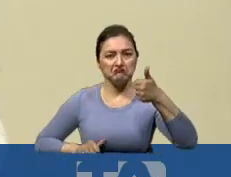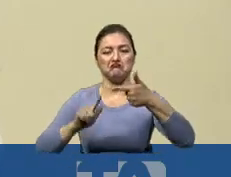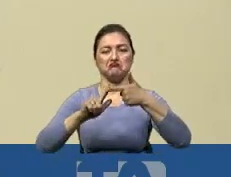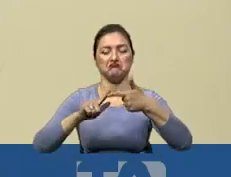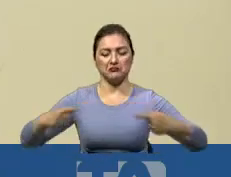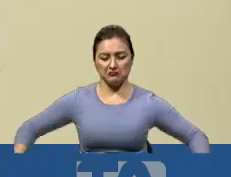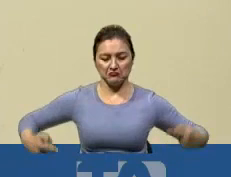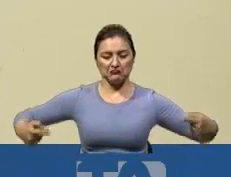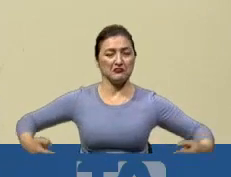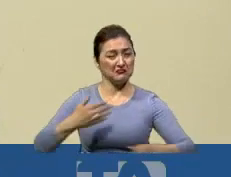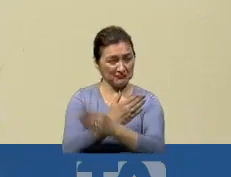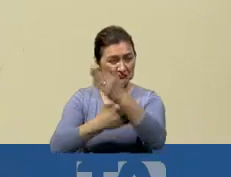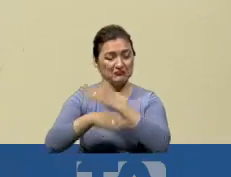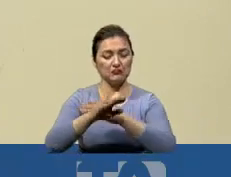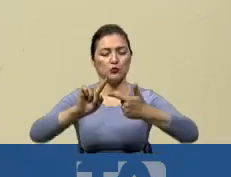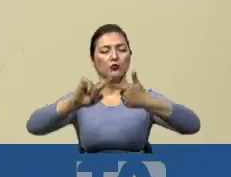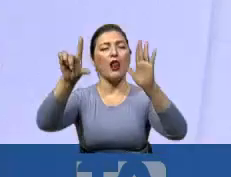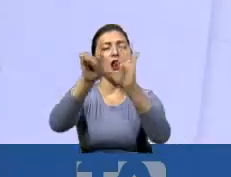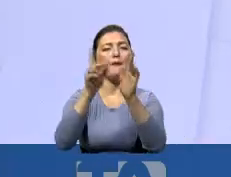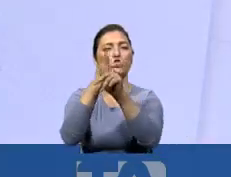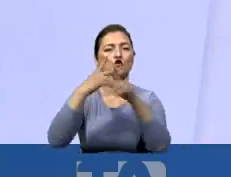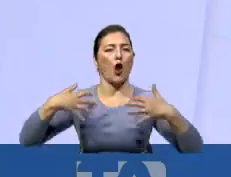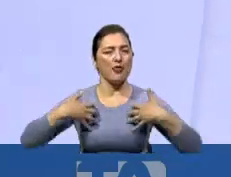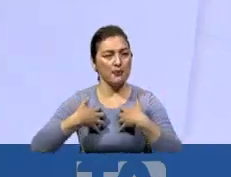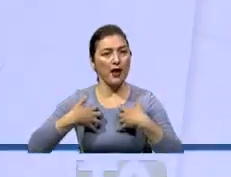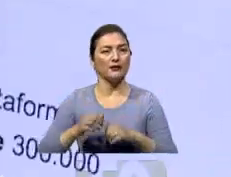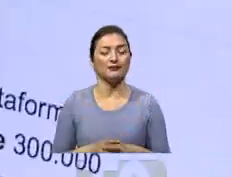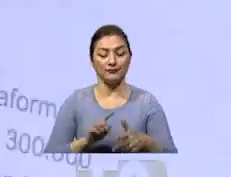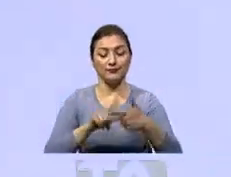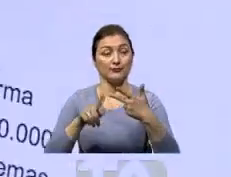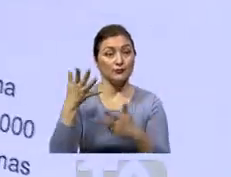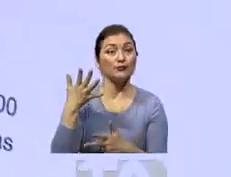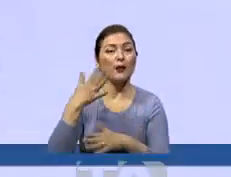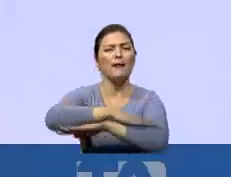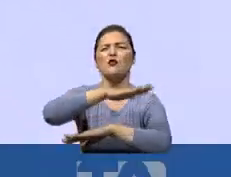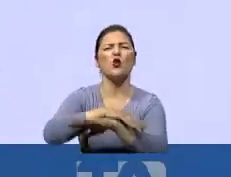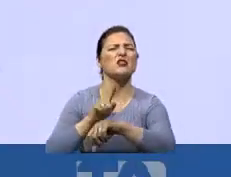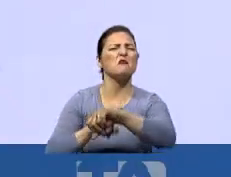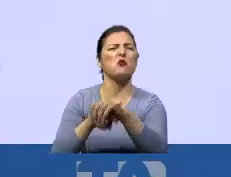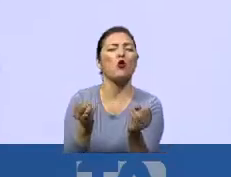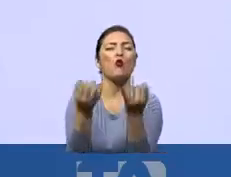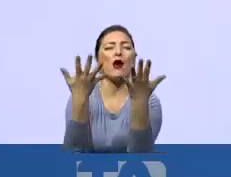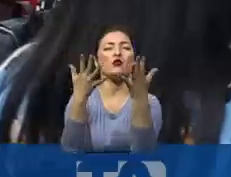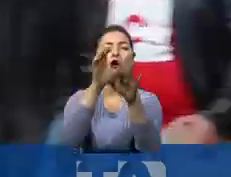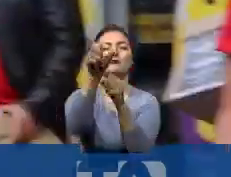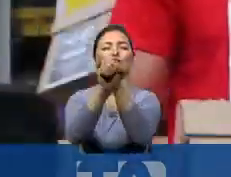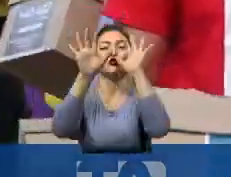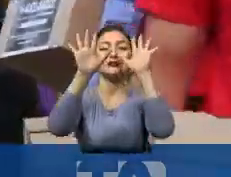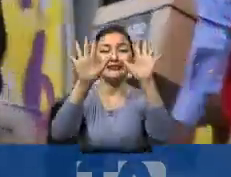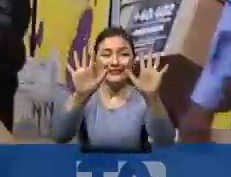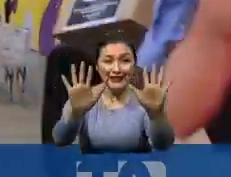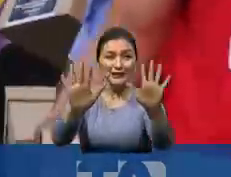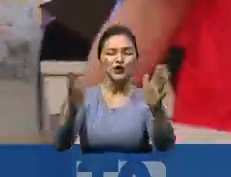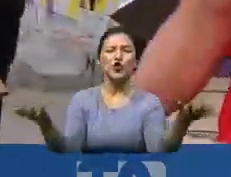silla de ruedas con una ley para la protección animal alrededor de 10 años lleva esta plataforma operando en américa latina' de los cuales